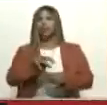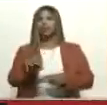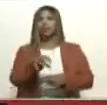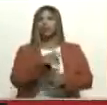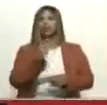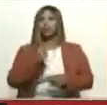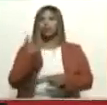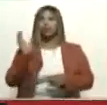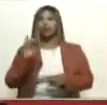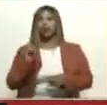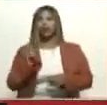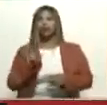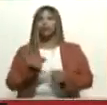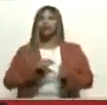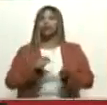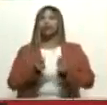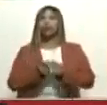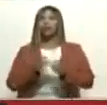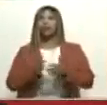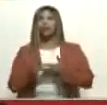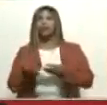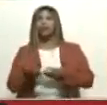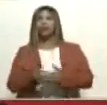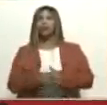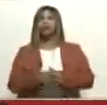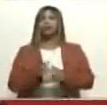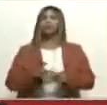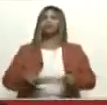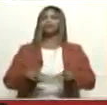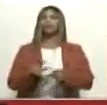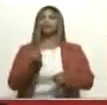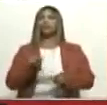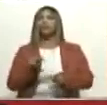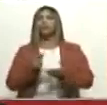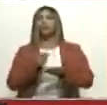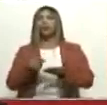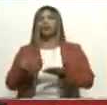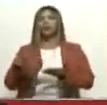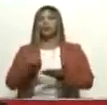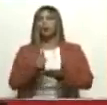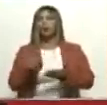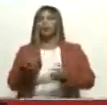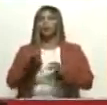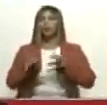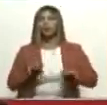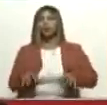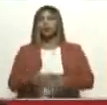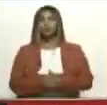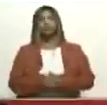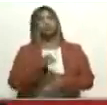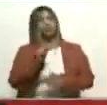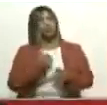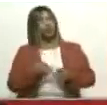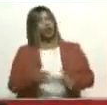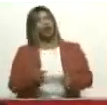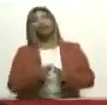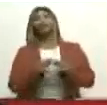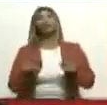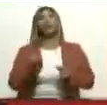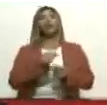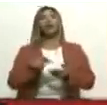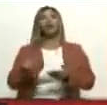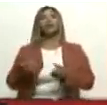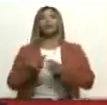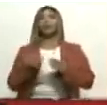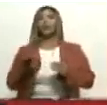solamente Caracas. ¿En qué cambian, en qué varían? ¿Se le dan espacio también quizás a esos escritores de cada uno de estos estados? Sí, claro. Todos los escritores en todas